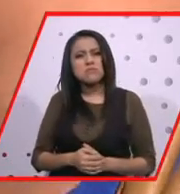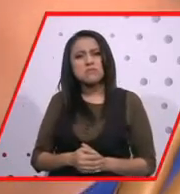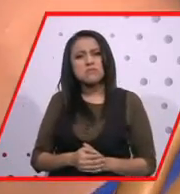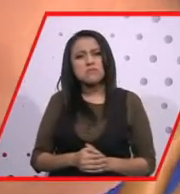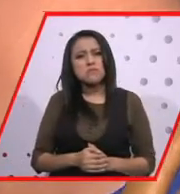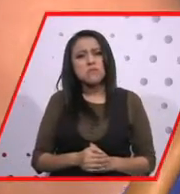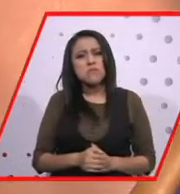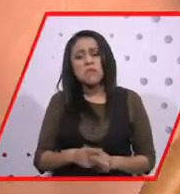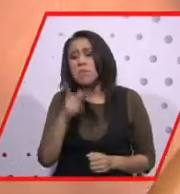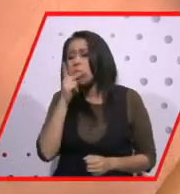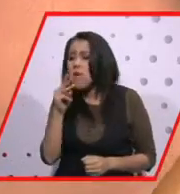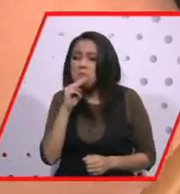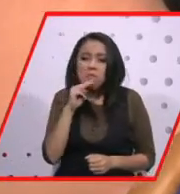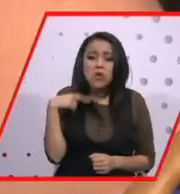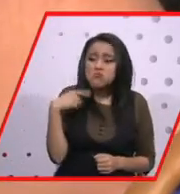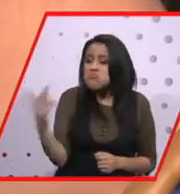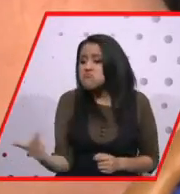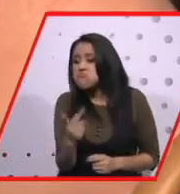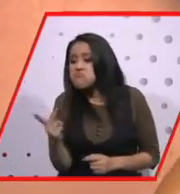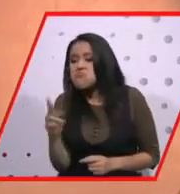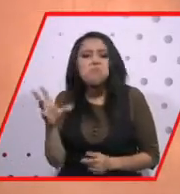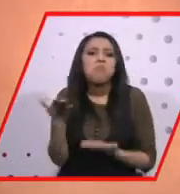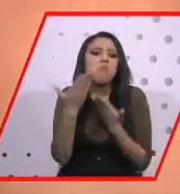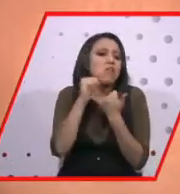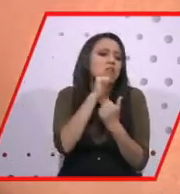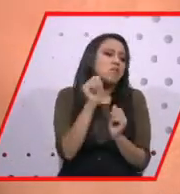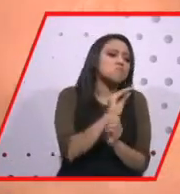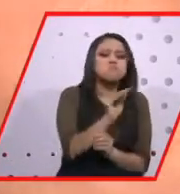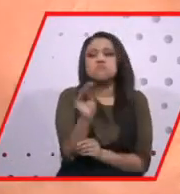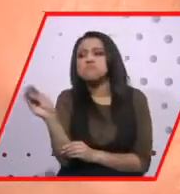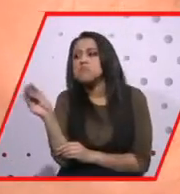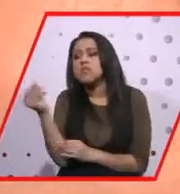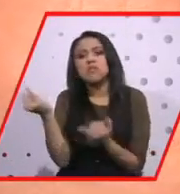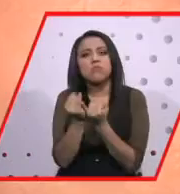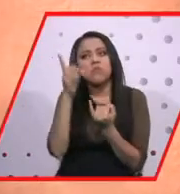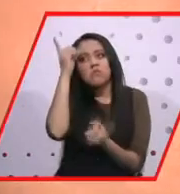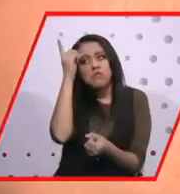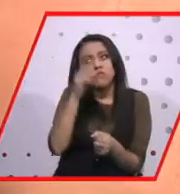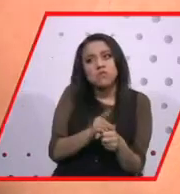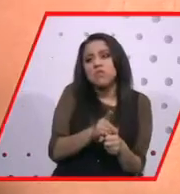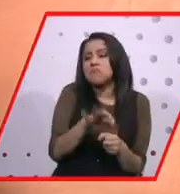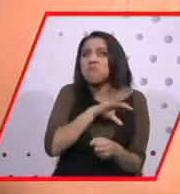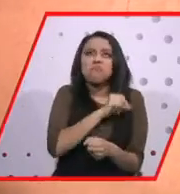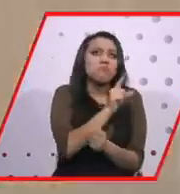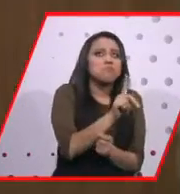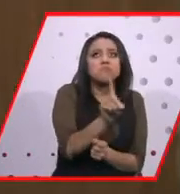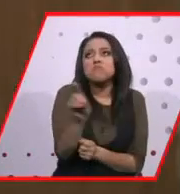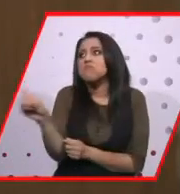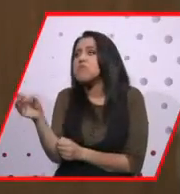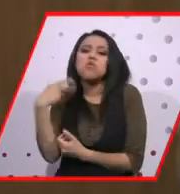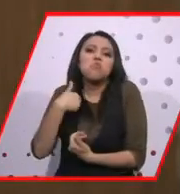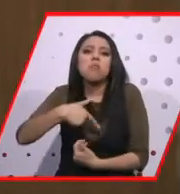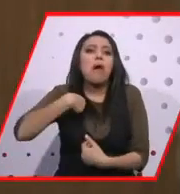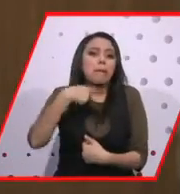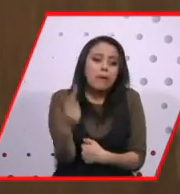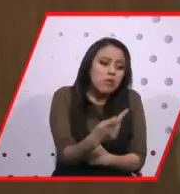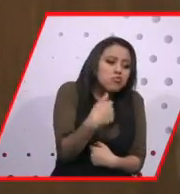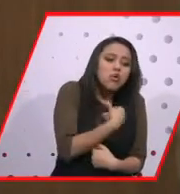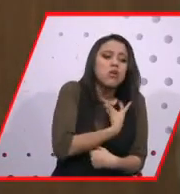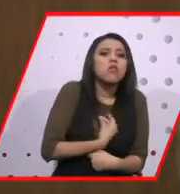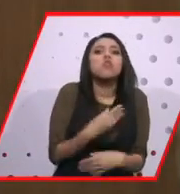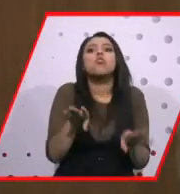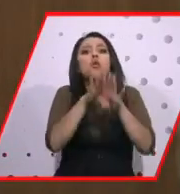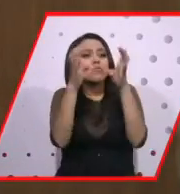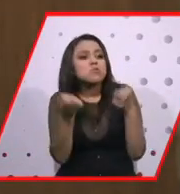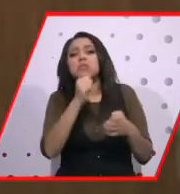Los papás no me han hablado. La directora tampoco, ni me ha preguntado por él. En el caso de accidentes que